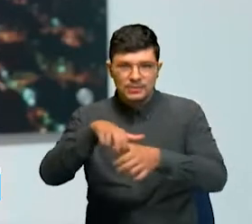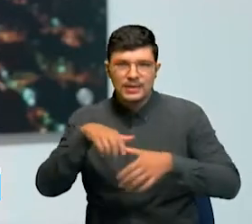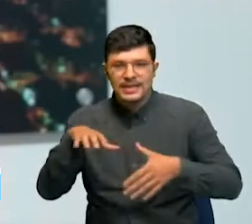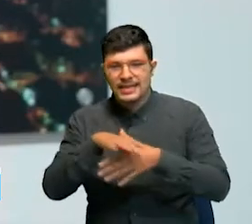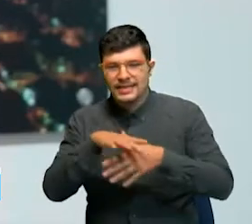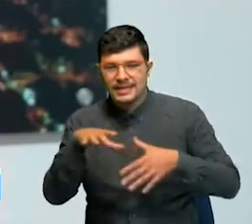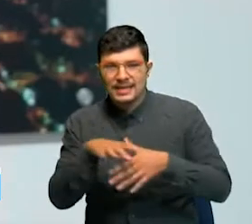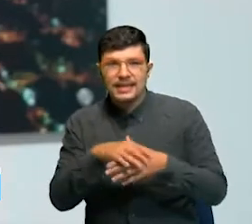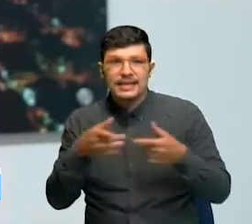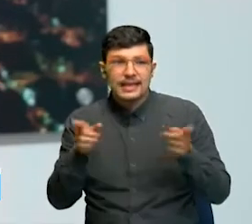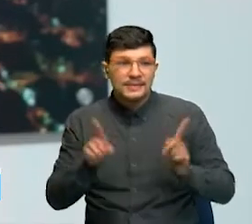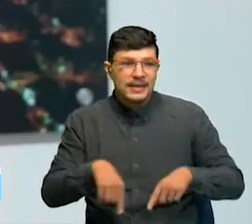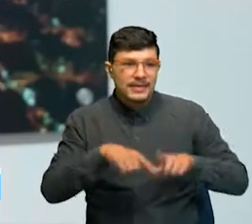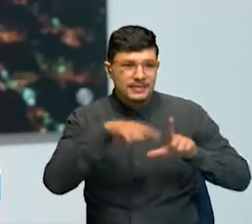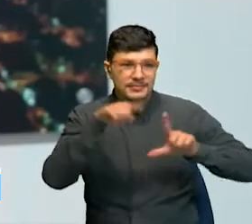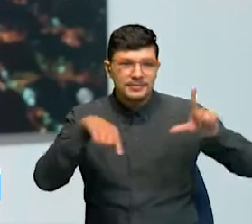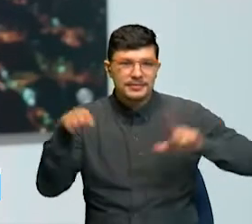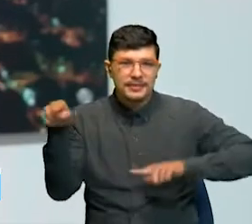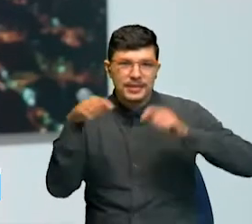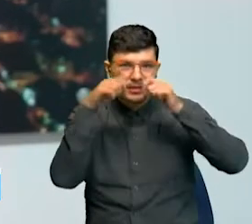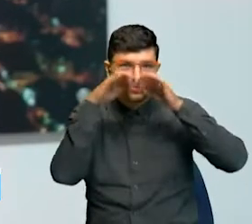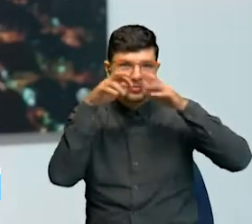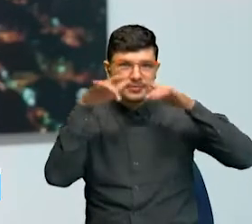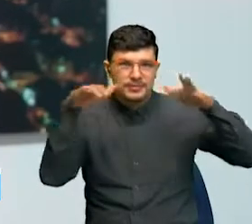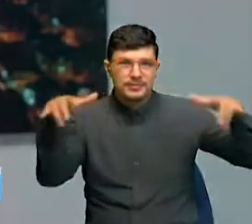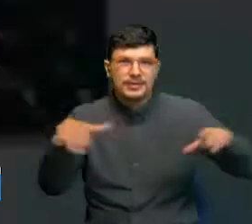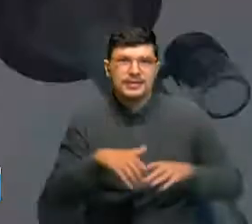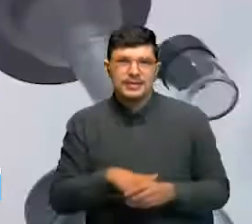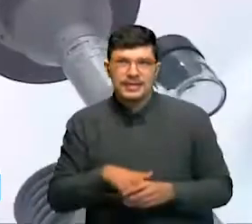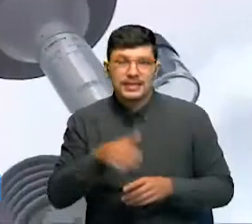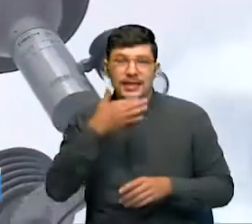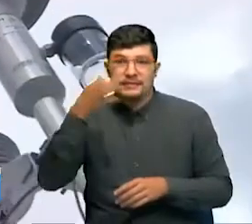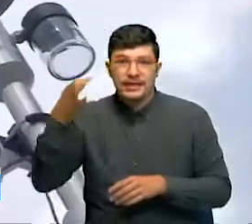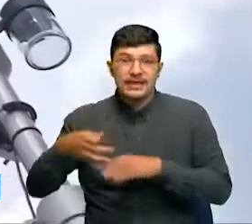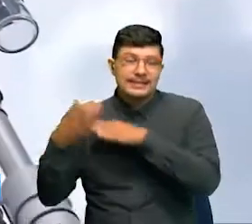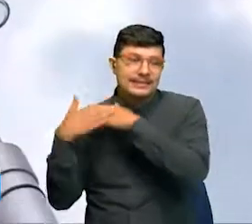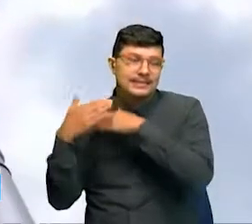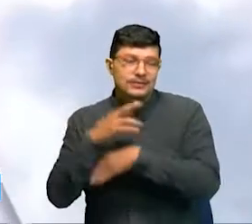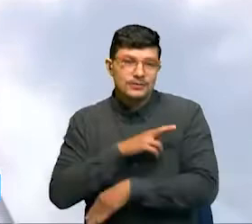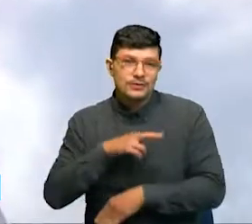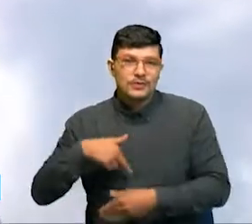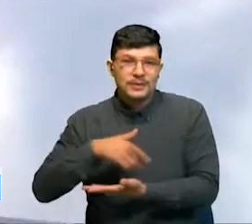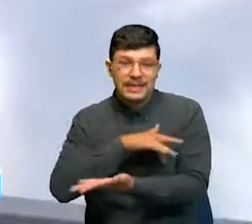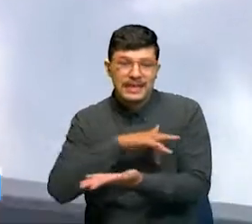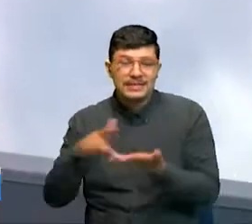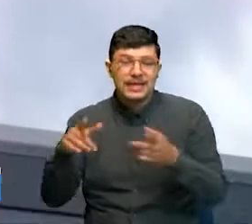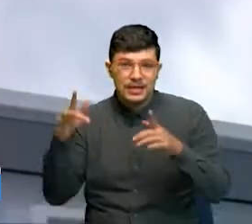incrementaron los índices en las estaciones de calidad del aire. Eso fue una señal de alarma y de alerta.